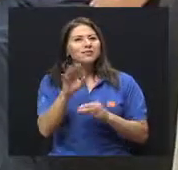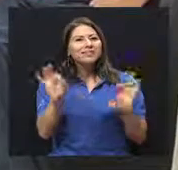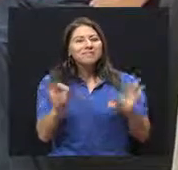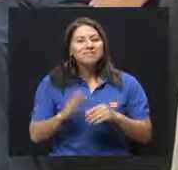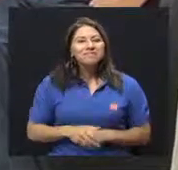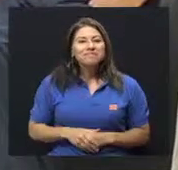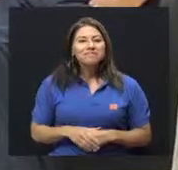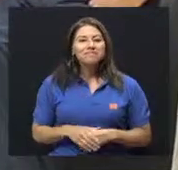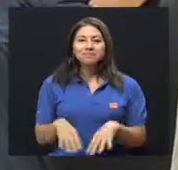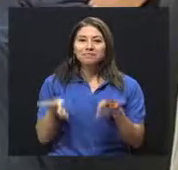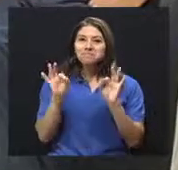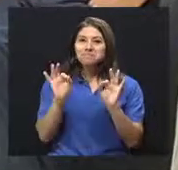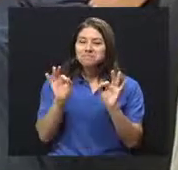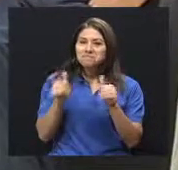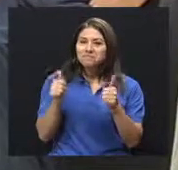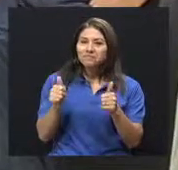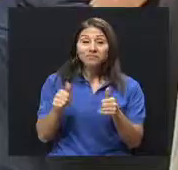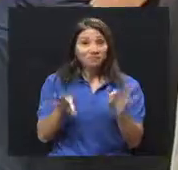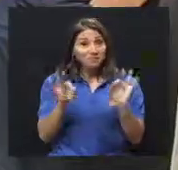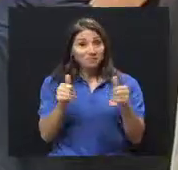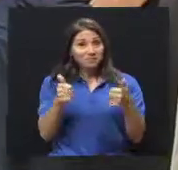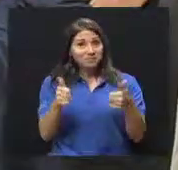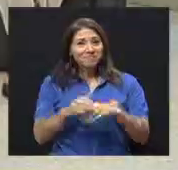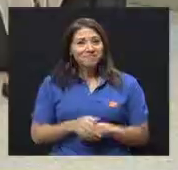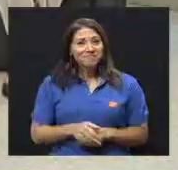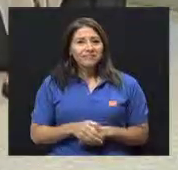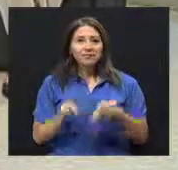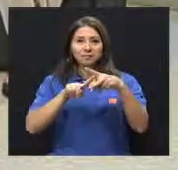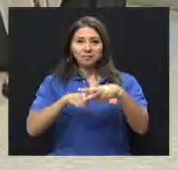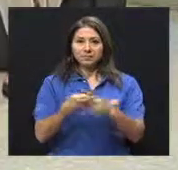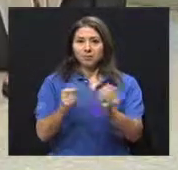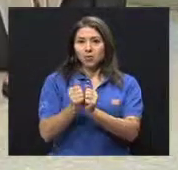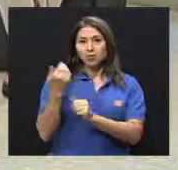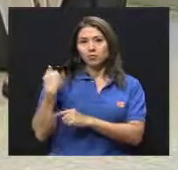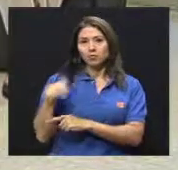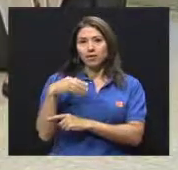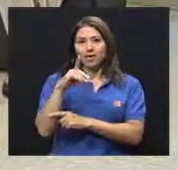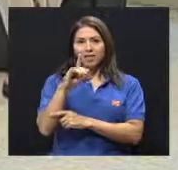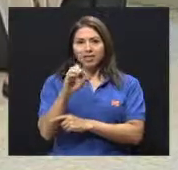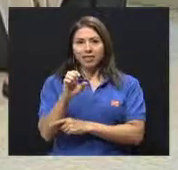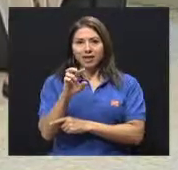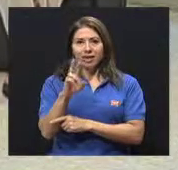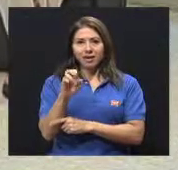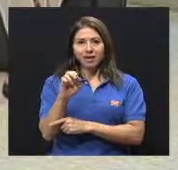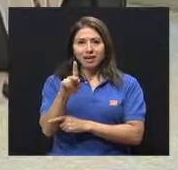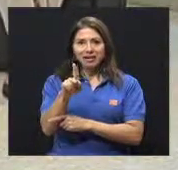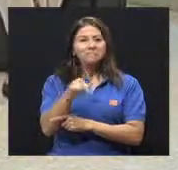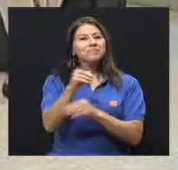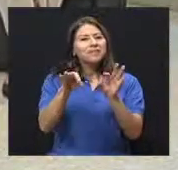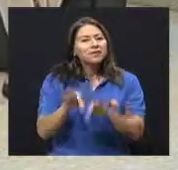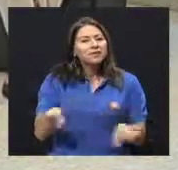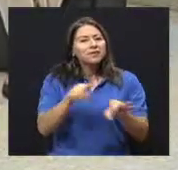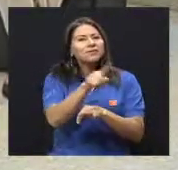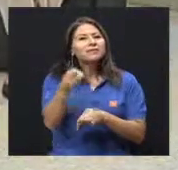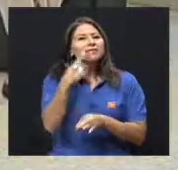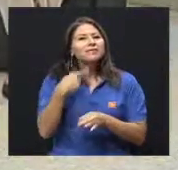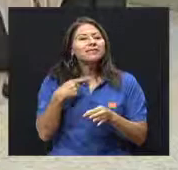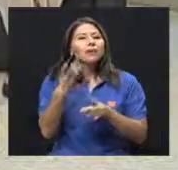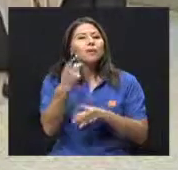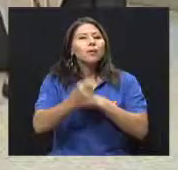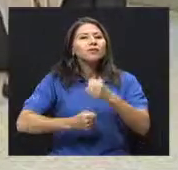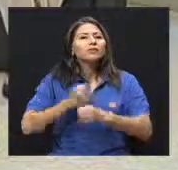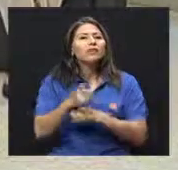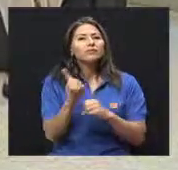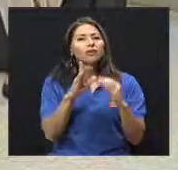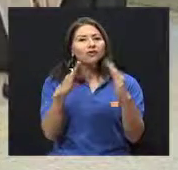están? Bien. Muy bien, qué dicha. Vamos a empezar con Derek, Jimena. Y sería importante, Derek, que vos nos comentes cuántos